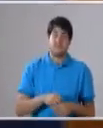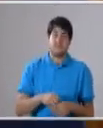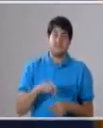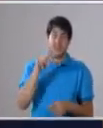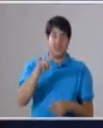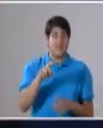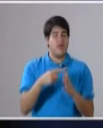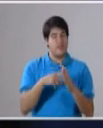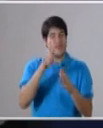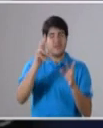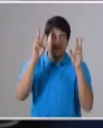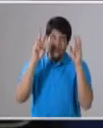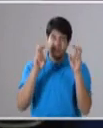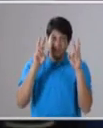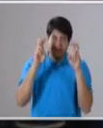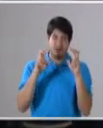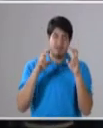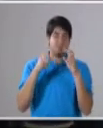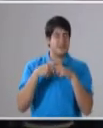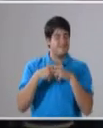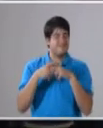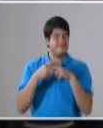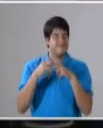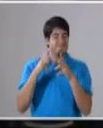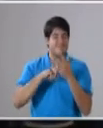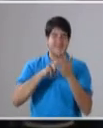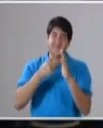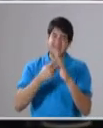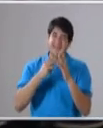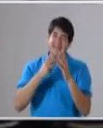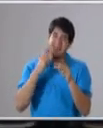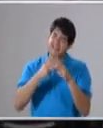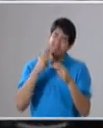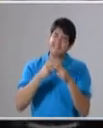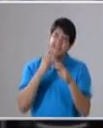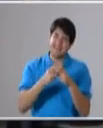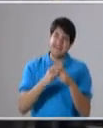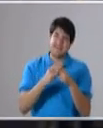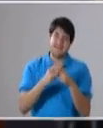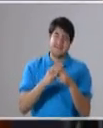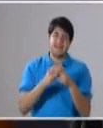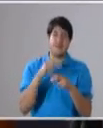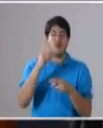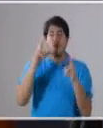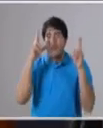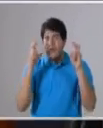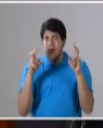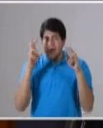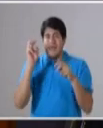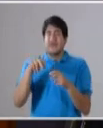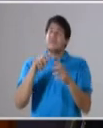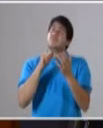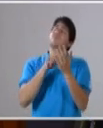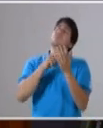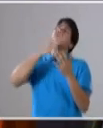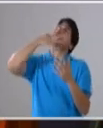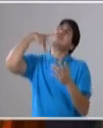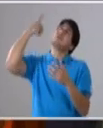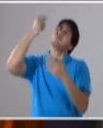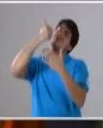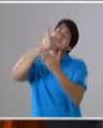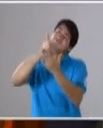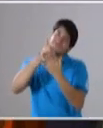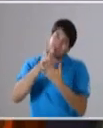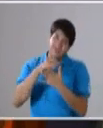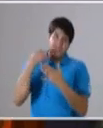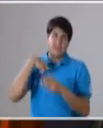bien peliagudo, hermano. Un tema en el que tenemos que suplicarle a Dios que nos auxilie